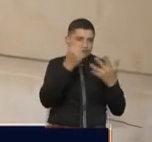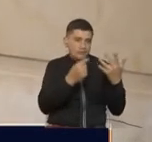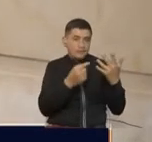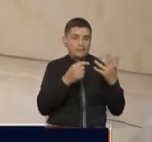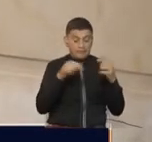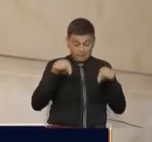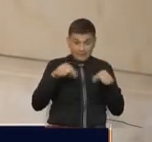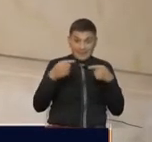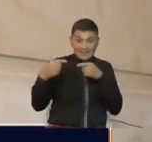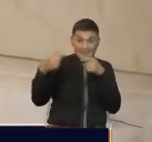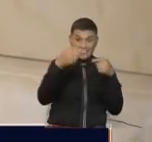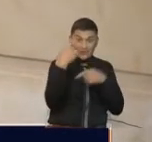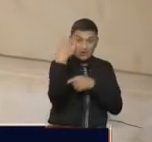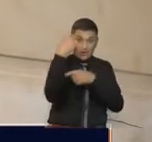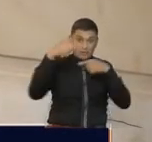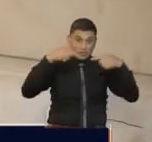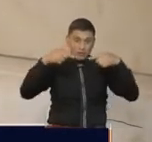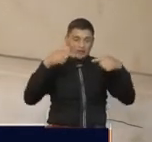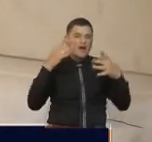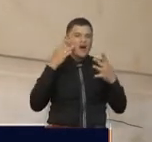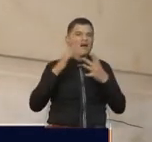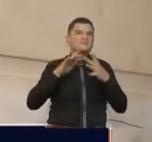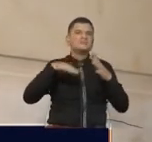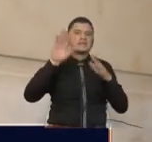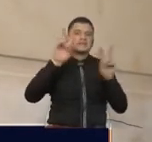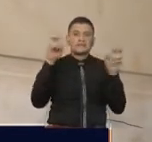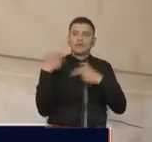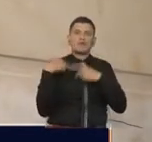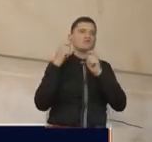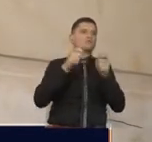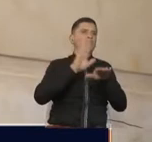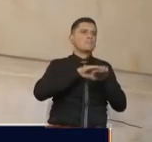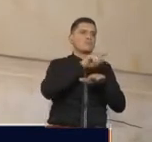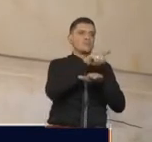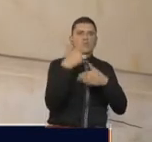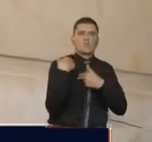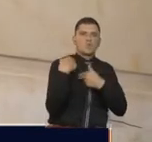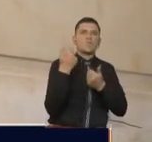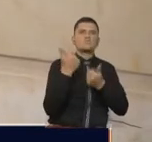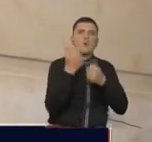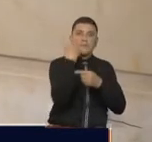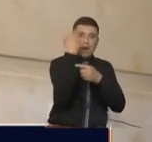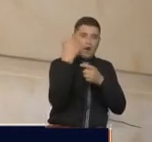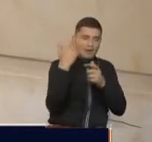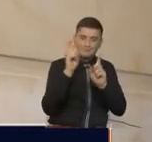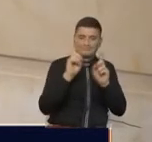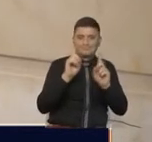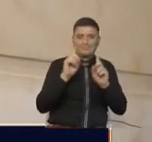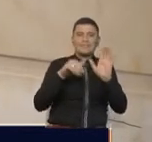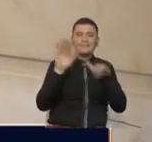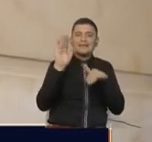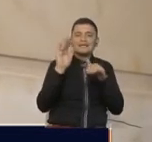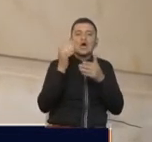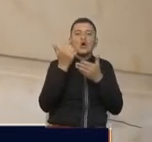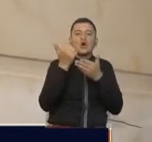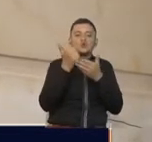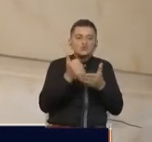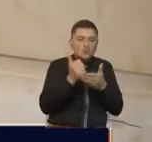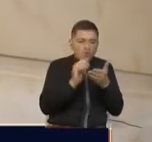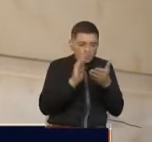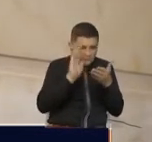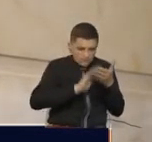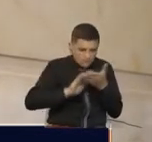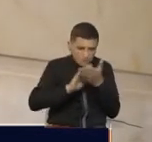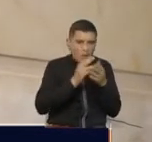este debate de control político, más que establecer responsabilidades políticas, tiene la intención de buscar soluciones de corto